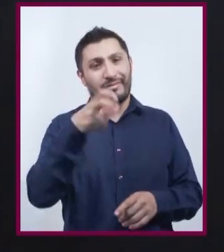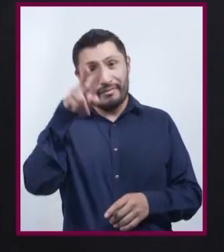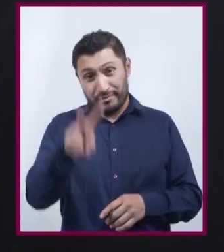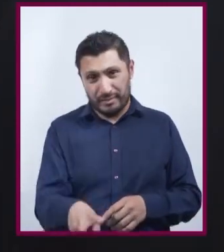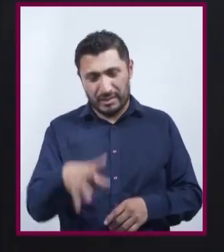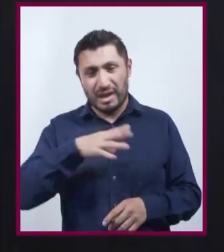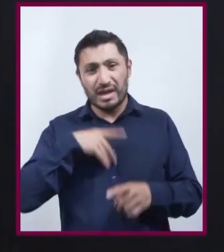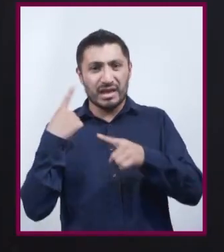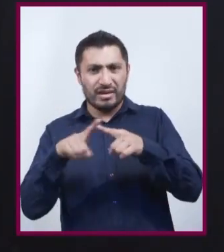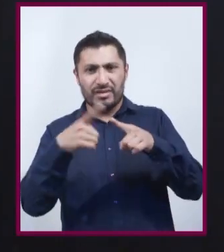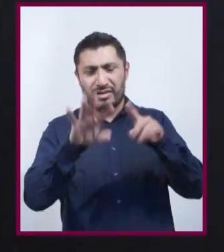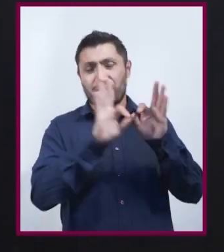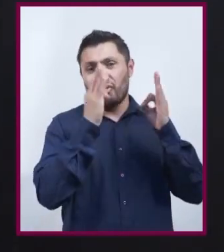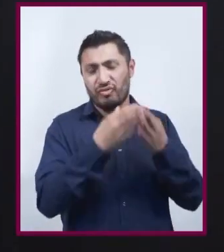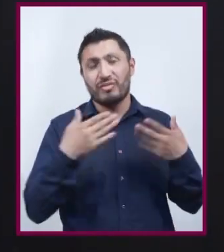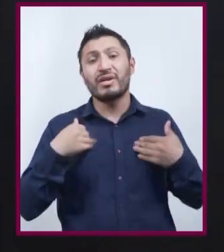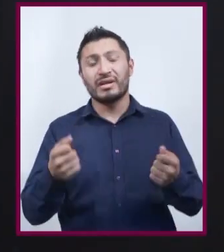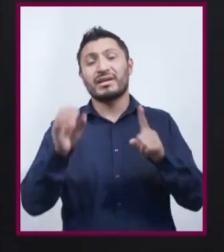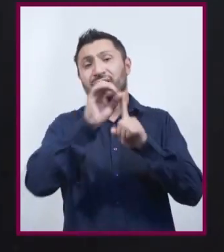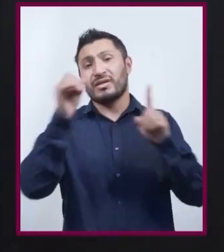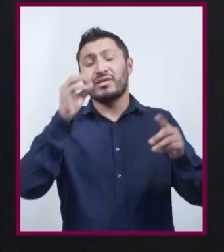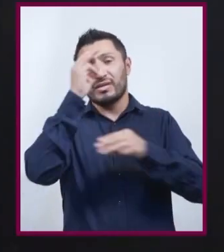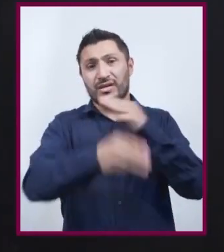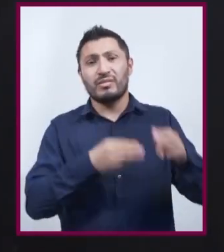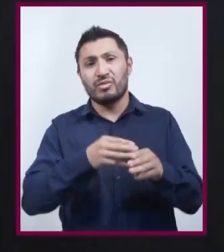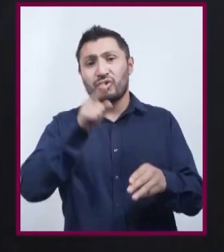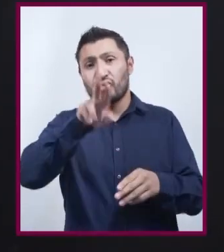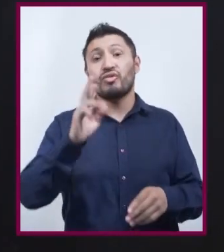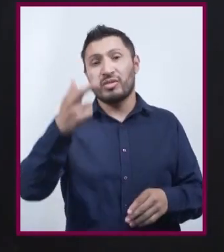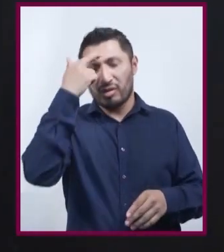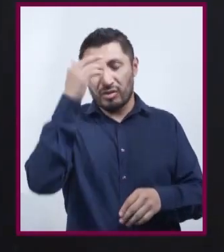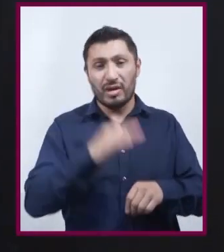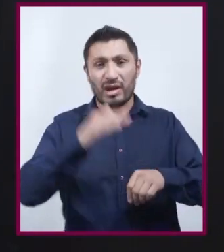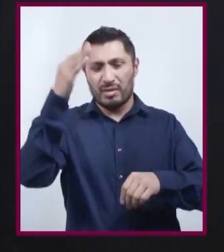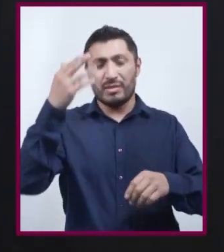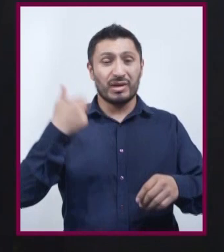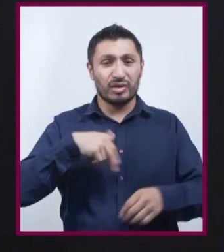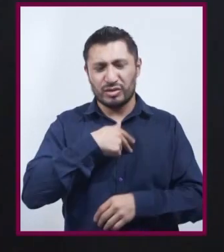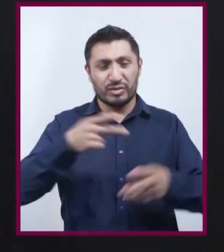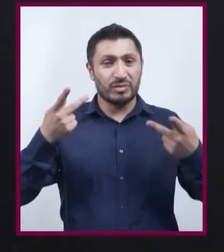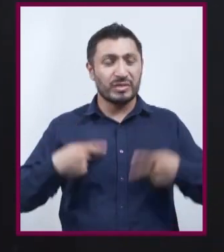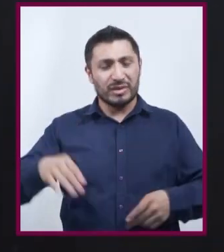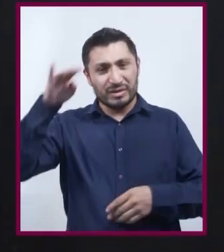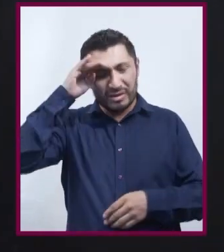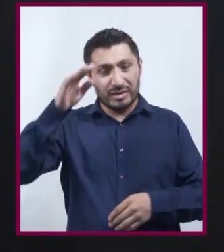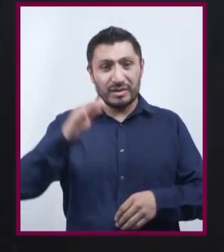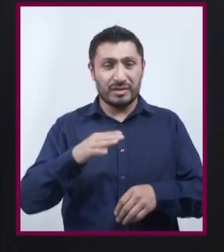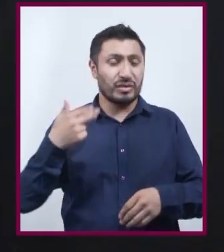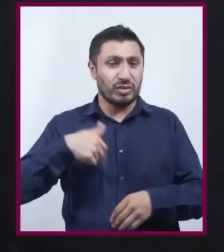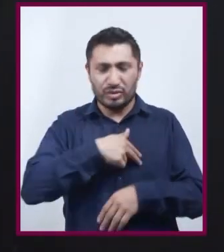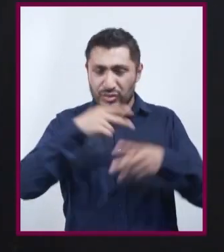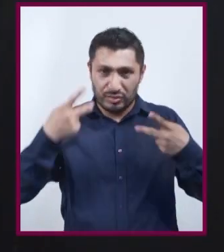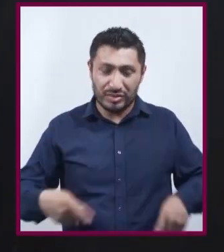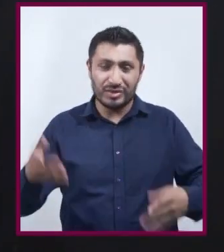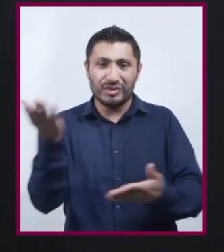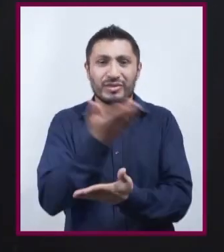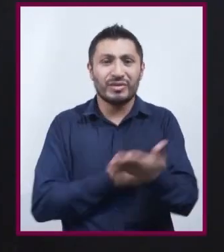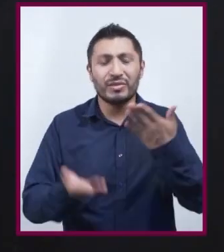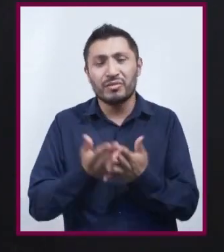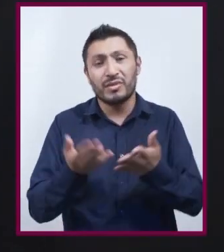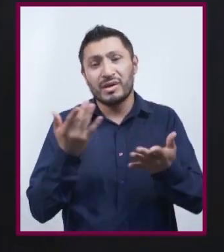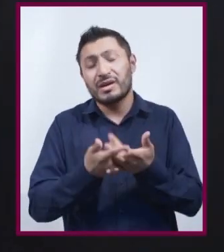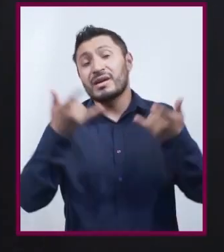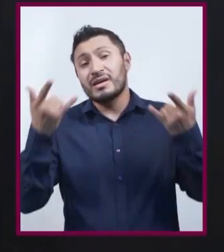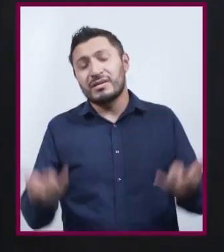diversas. Son distintas formas de entender y ordenar el mundo. Recuerda que más que ser seres pensantes, somos seres que nos